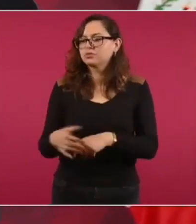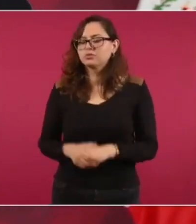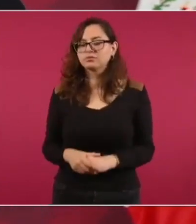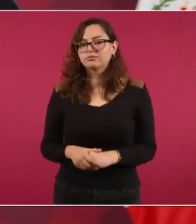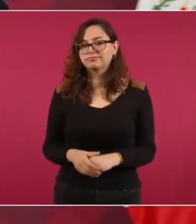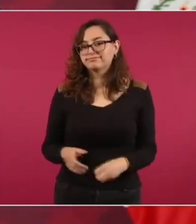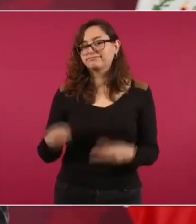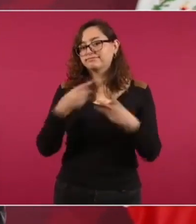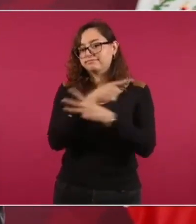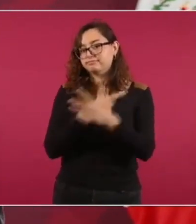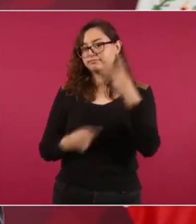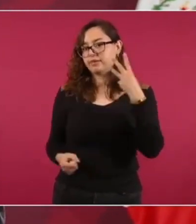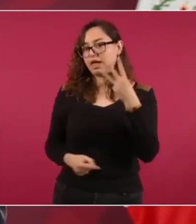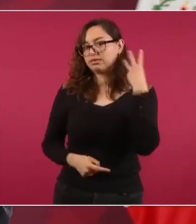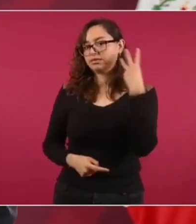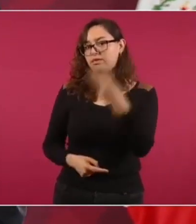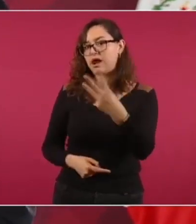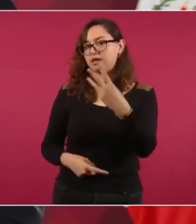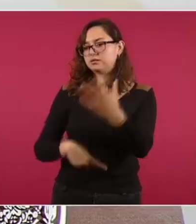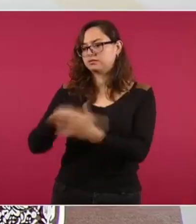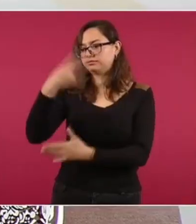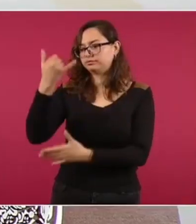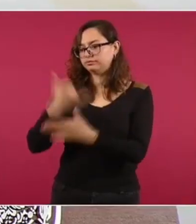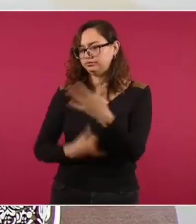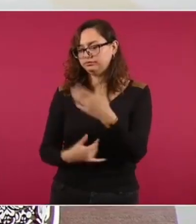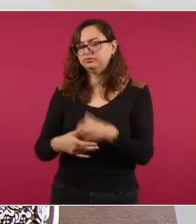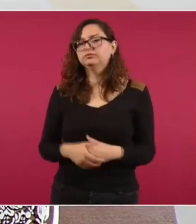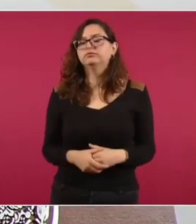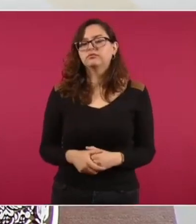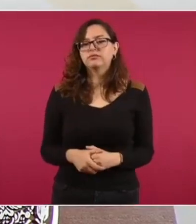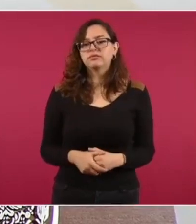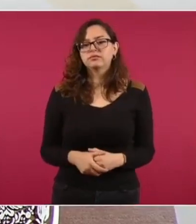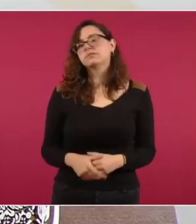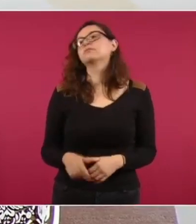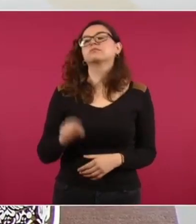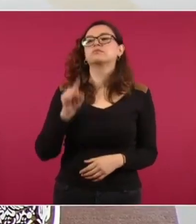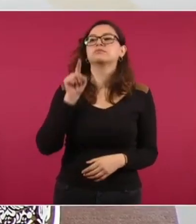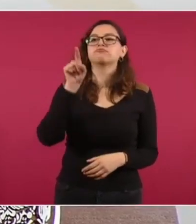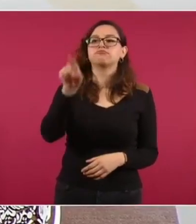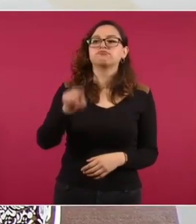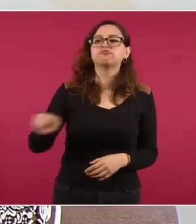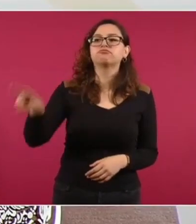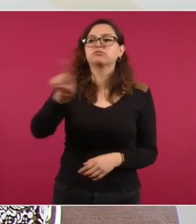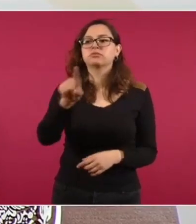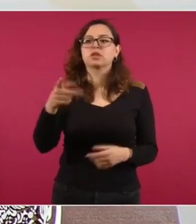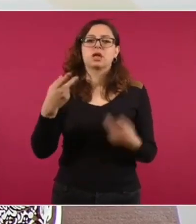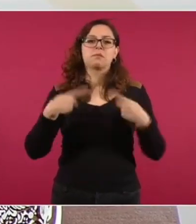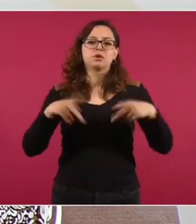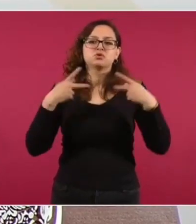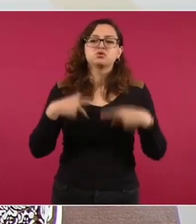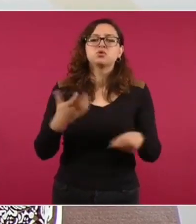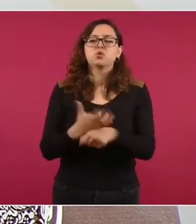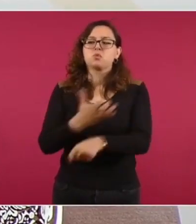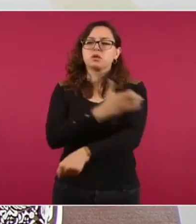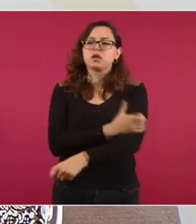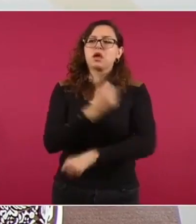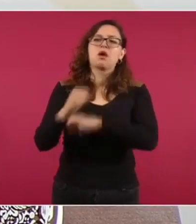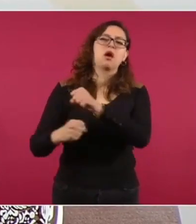de compañeros que habían perdido la vida luchando por la democracia durante